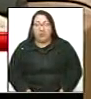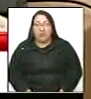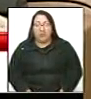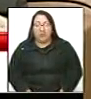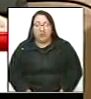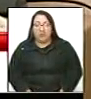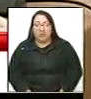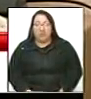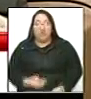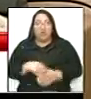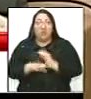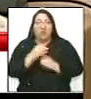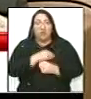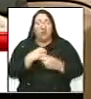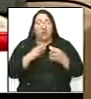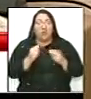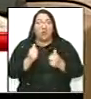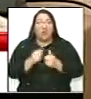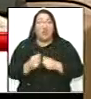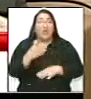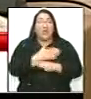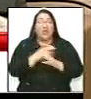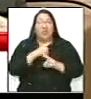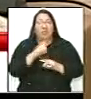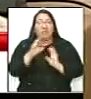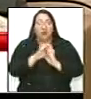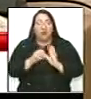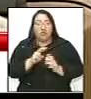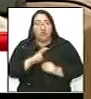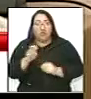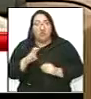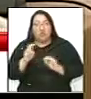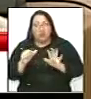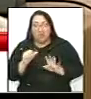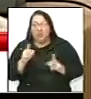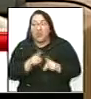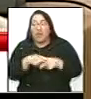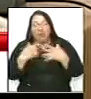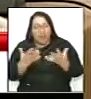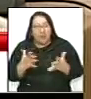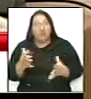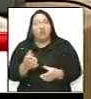Ministerio Público. Y con el antecedente de la denuncia constitucional 226, donde se tomó también